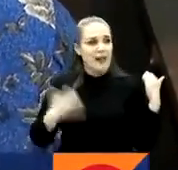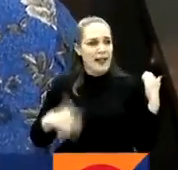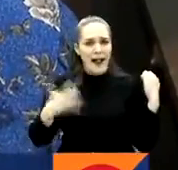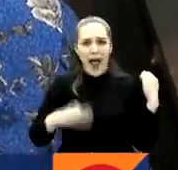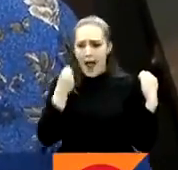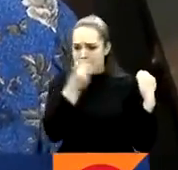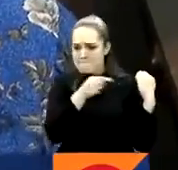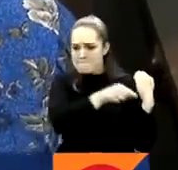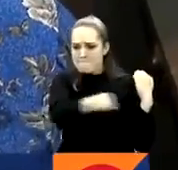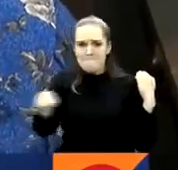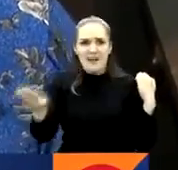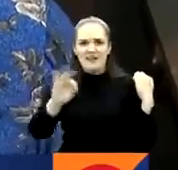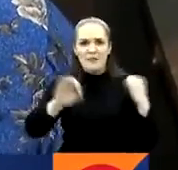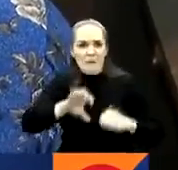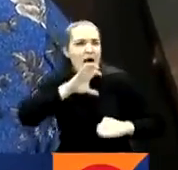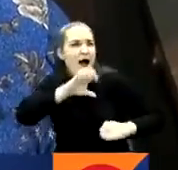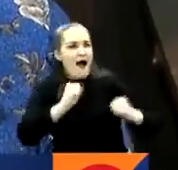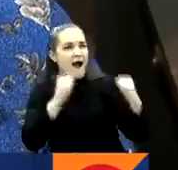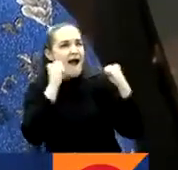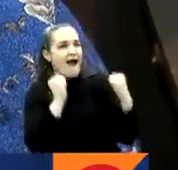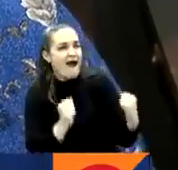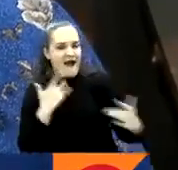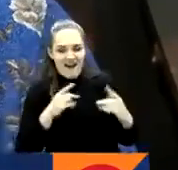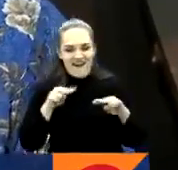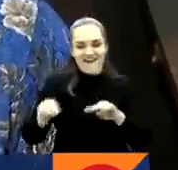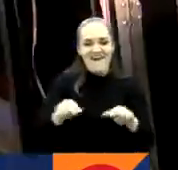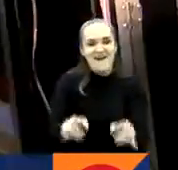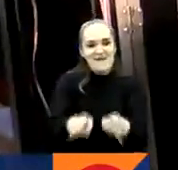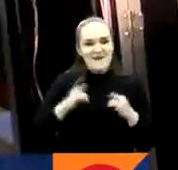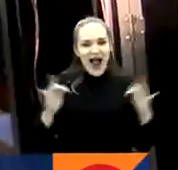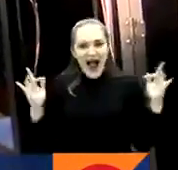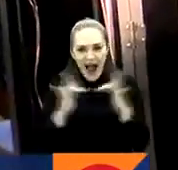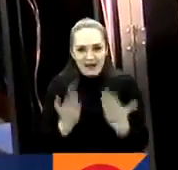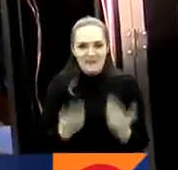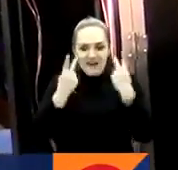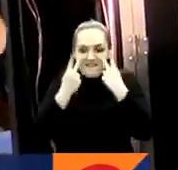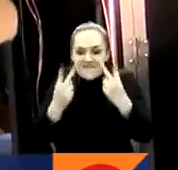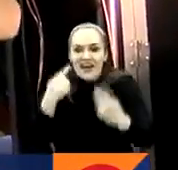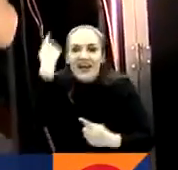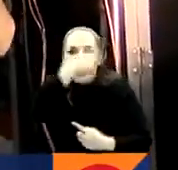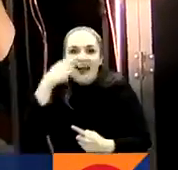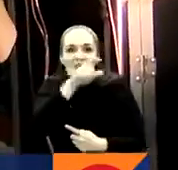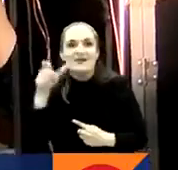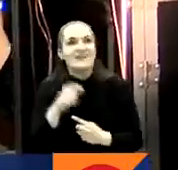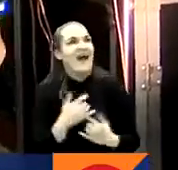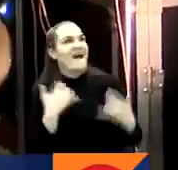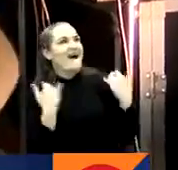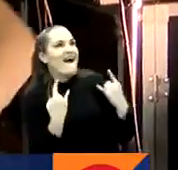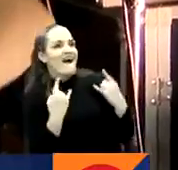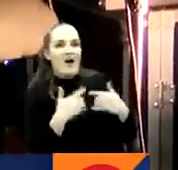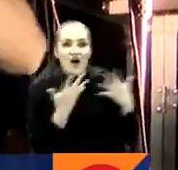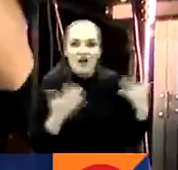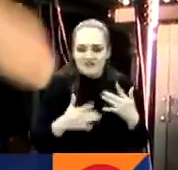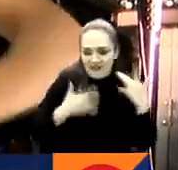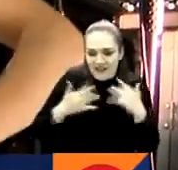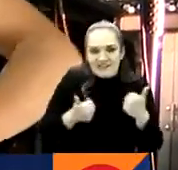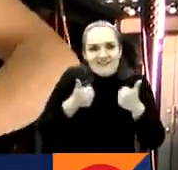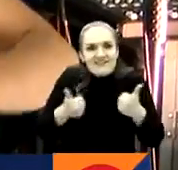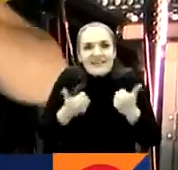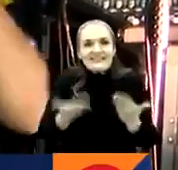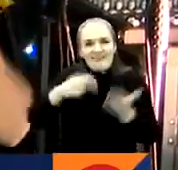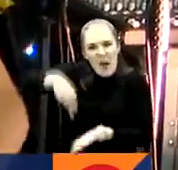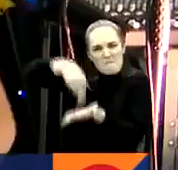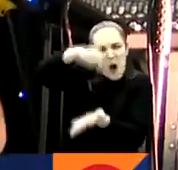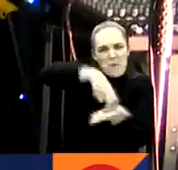público gozándose de la música o el arte que uno hace. Ver su cara cuando se la goza, cuando